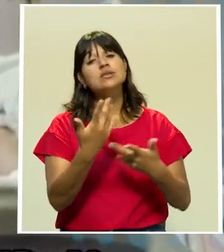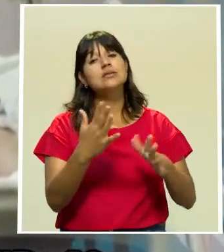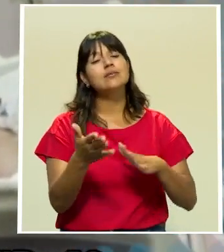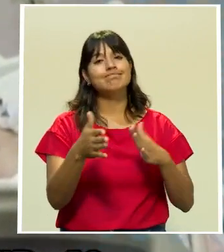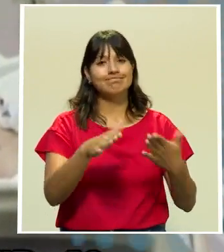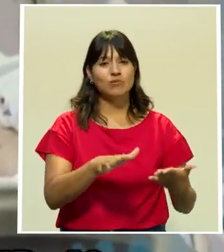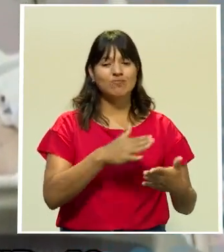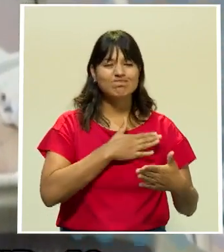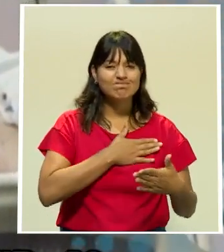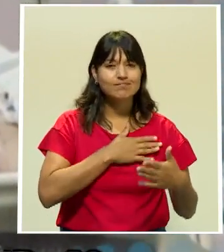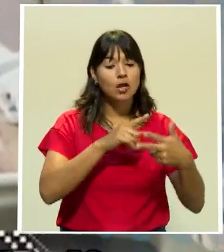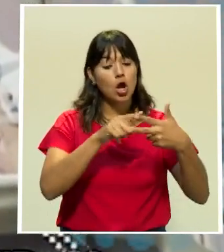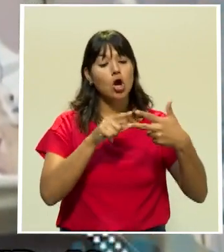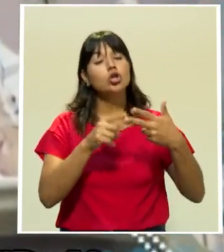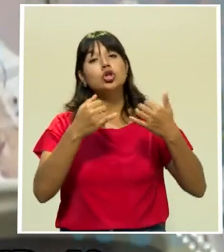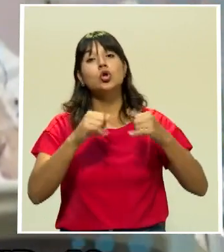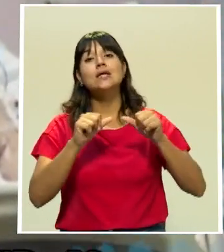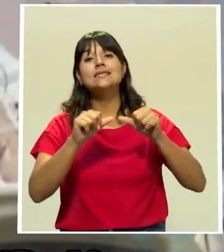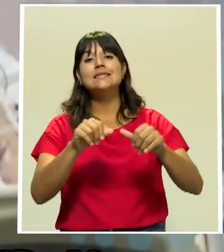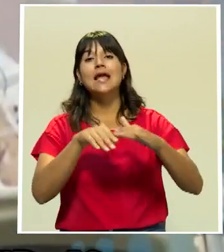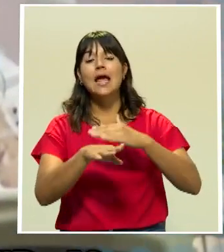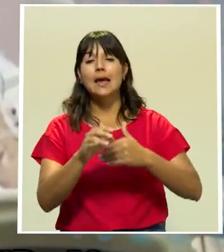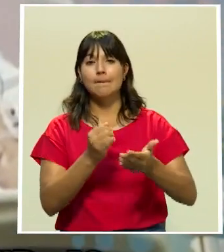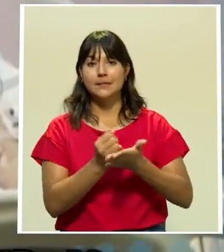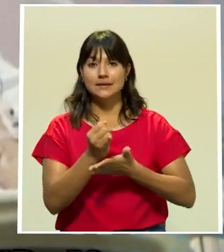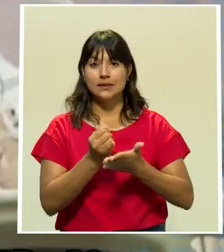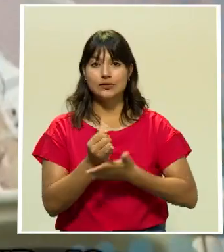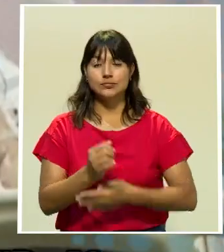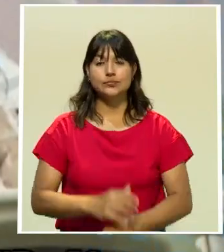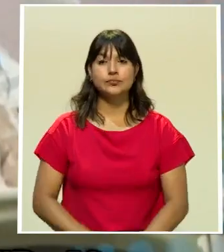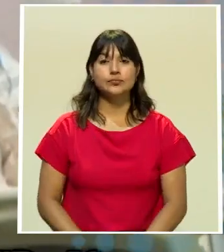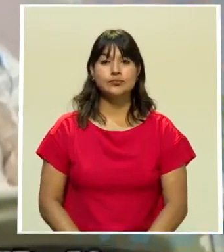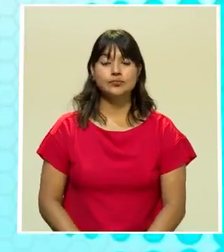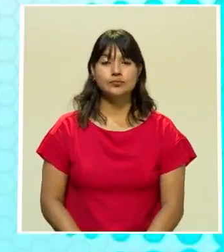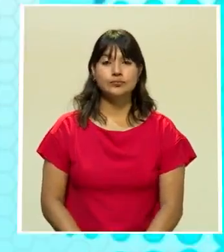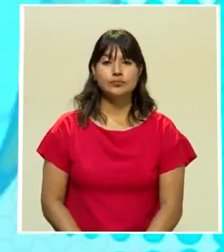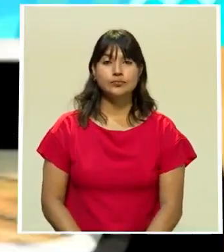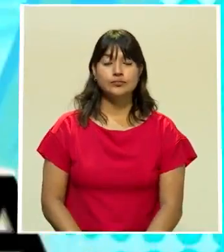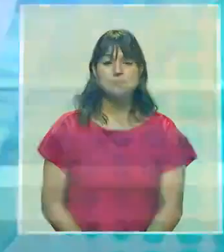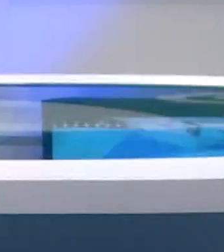lamentablemente falleció y los otros 2 están en investigación.